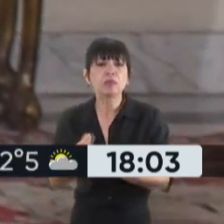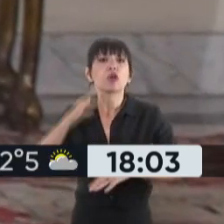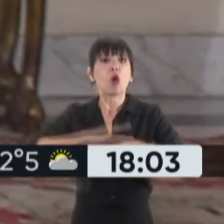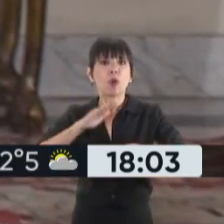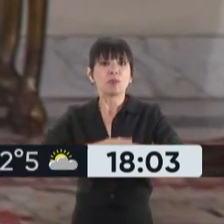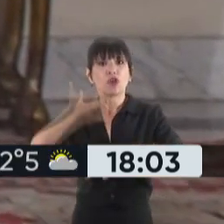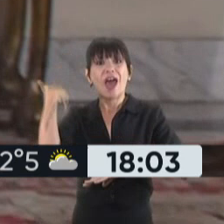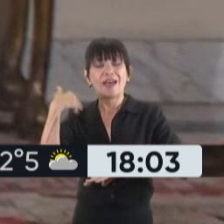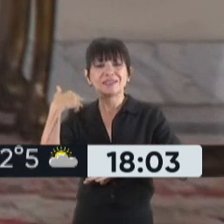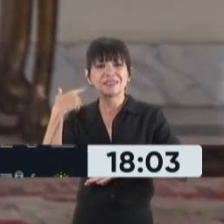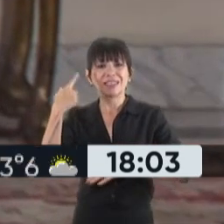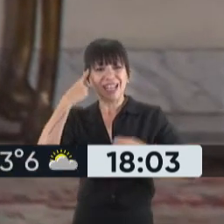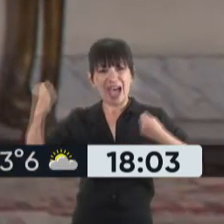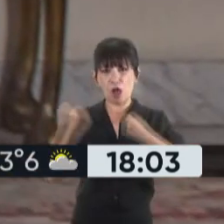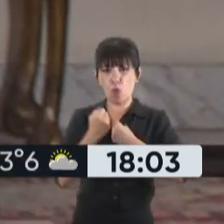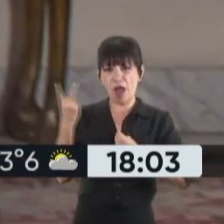conjunta que firmamos